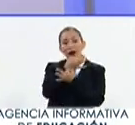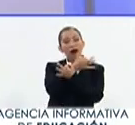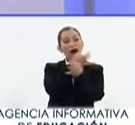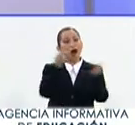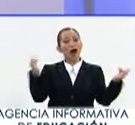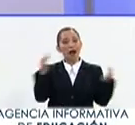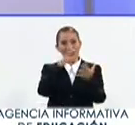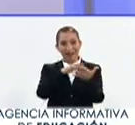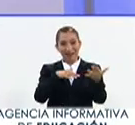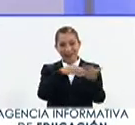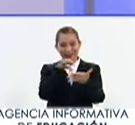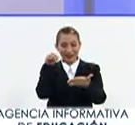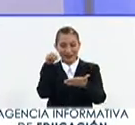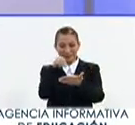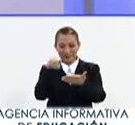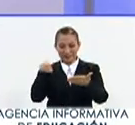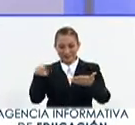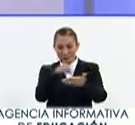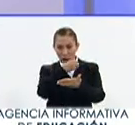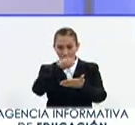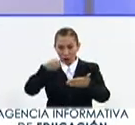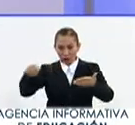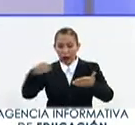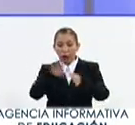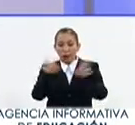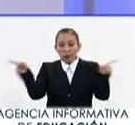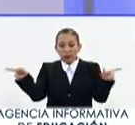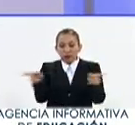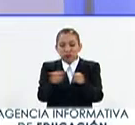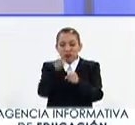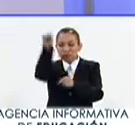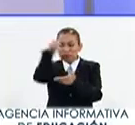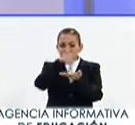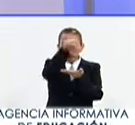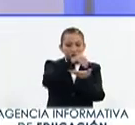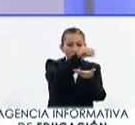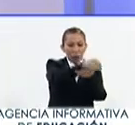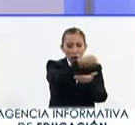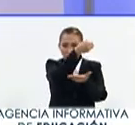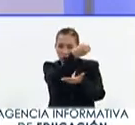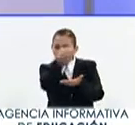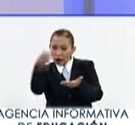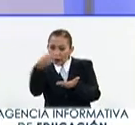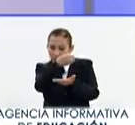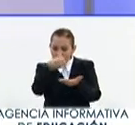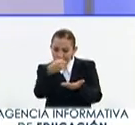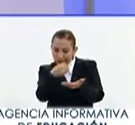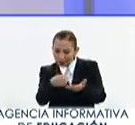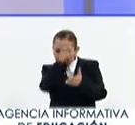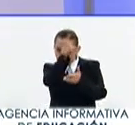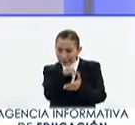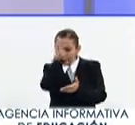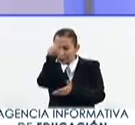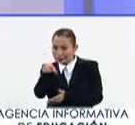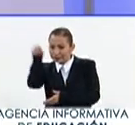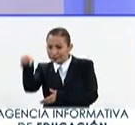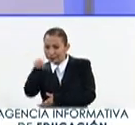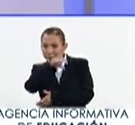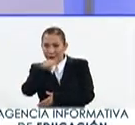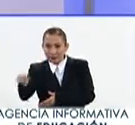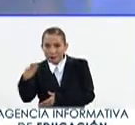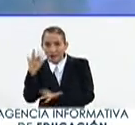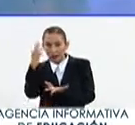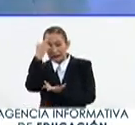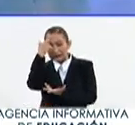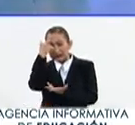pues, donde se resumen y se sistematizan y